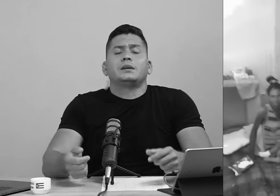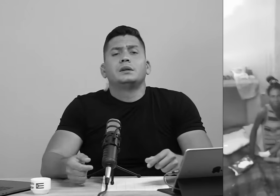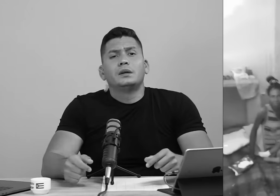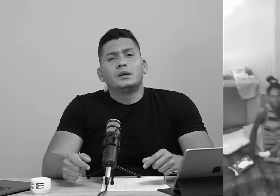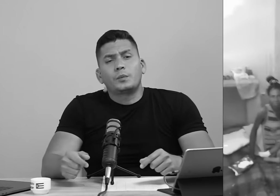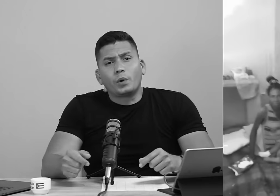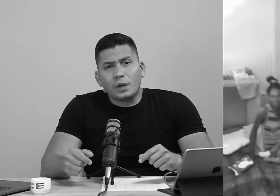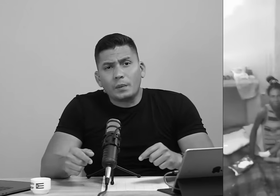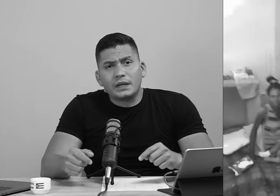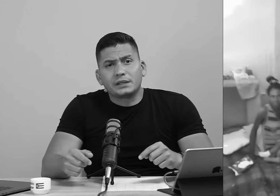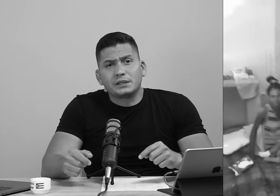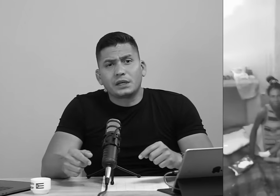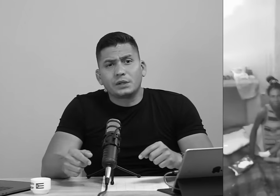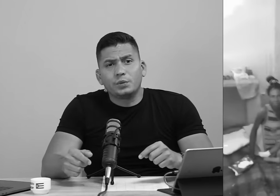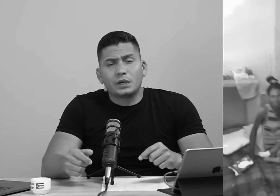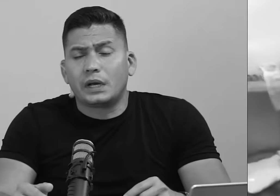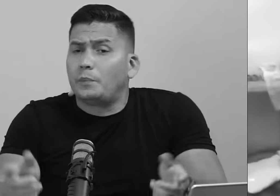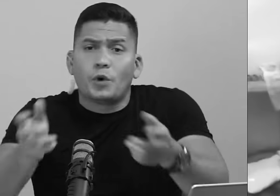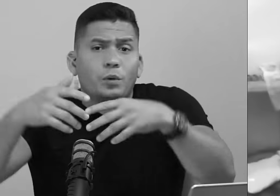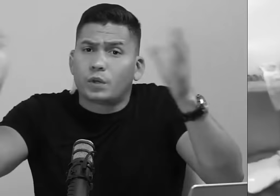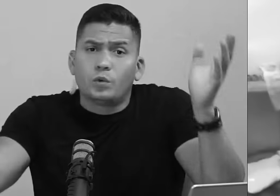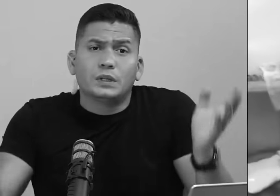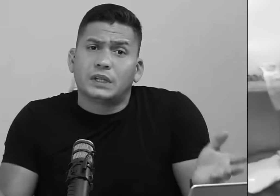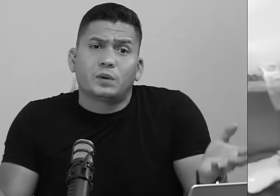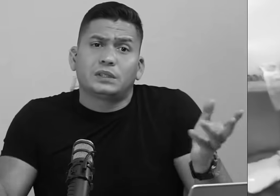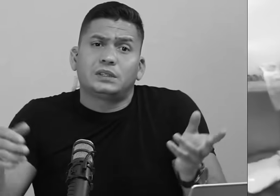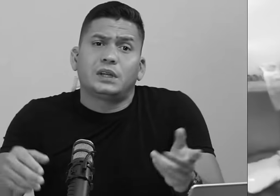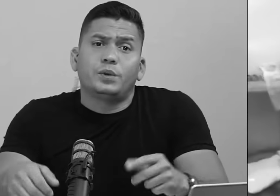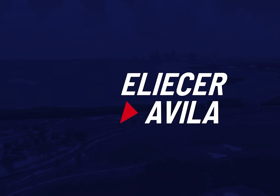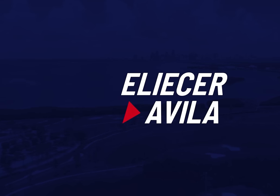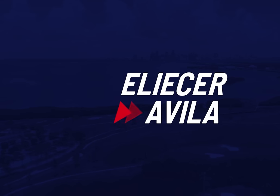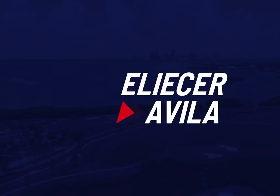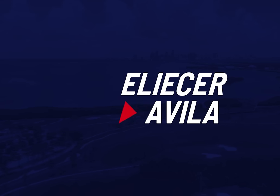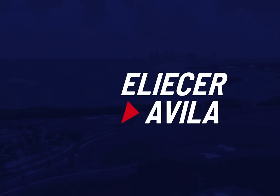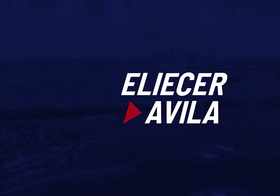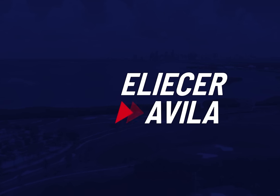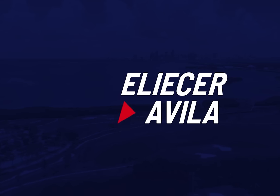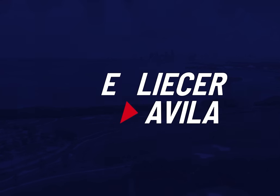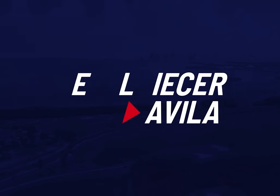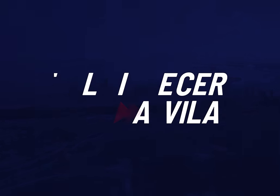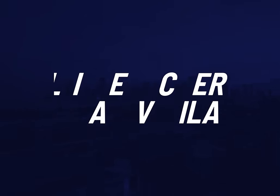tienen problemas y necesitan ayuda el pueblo de Cuba entero necesita